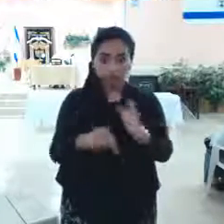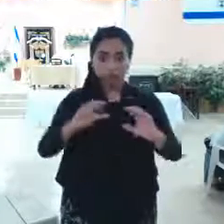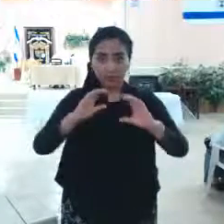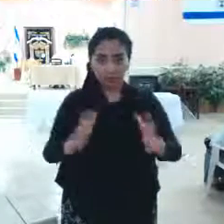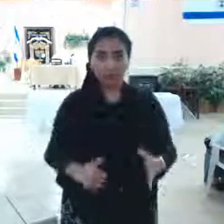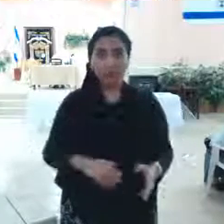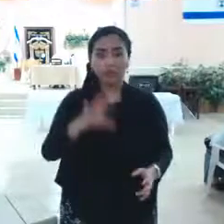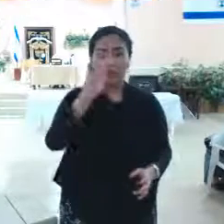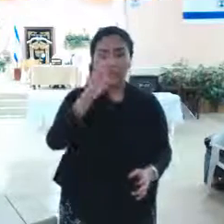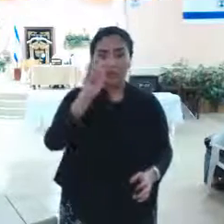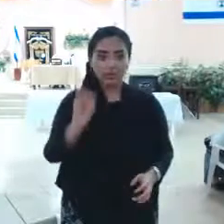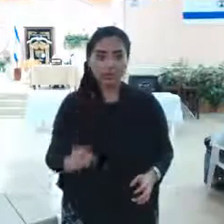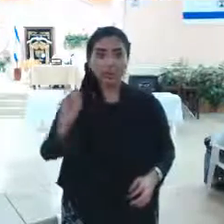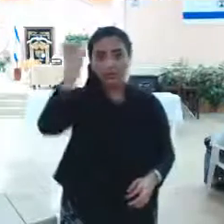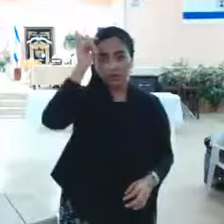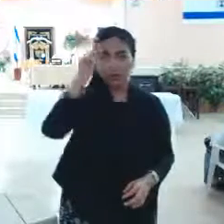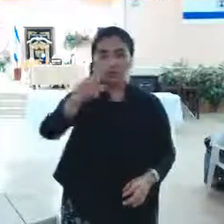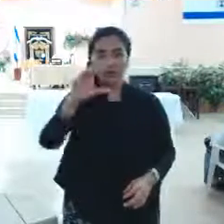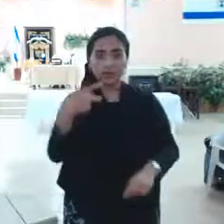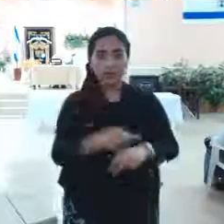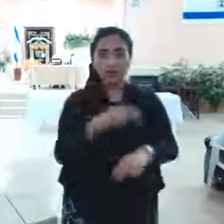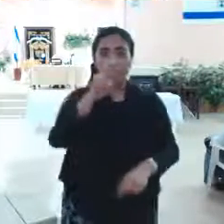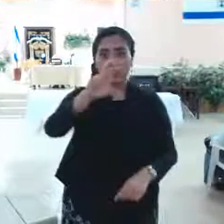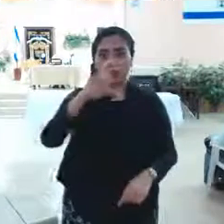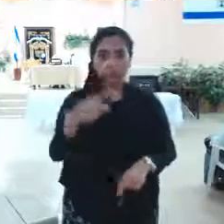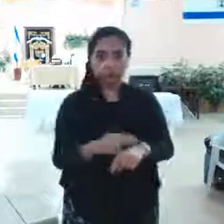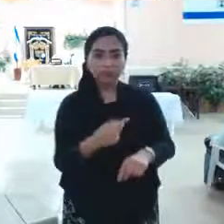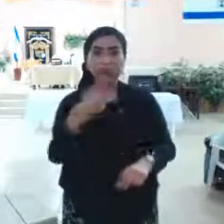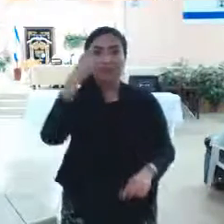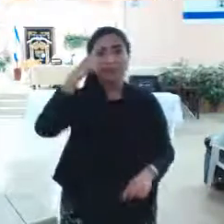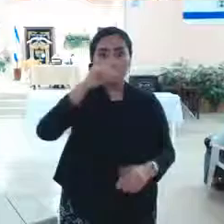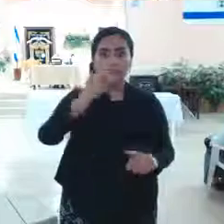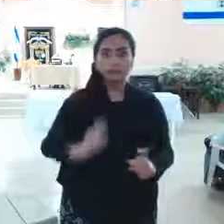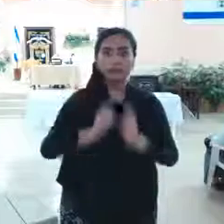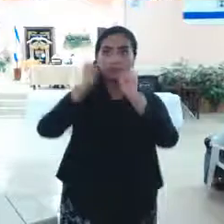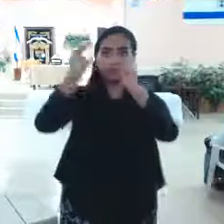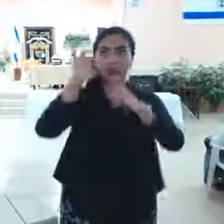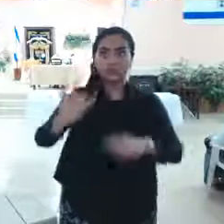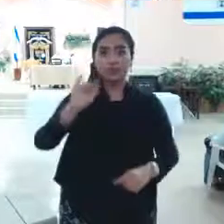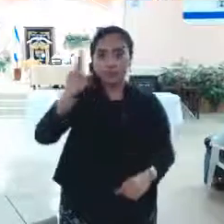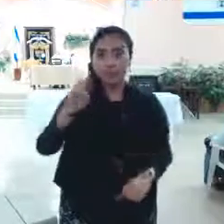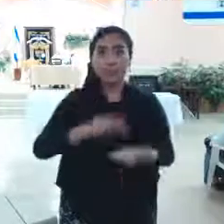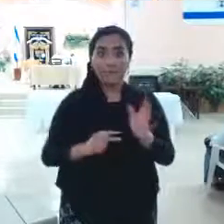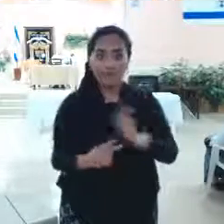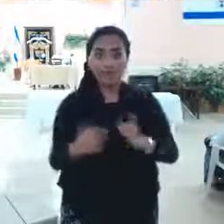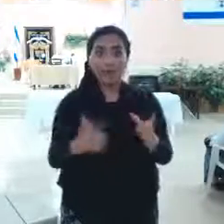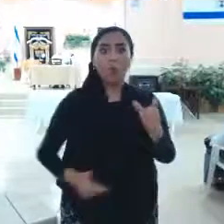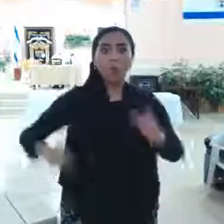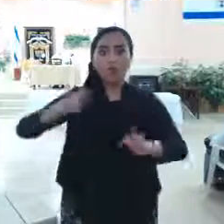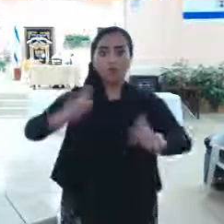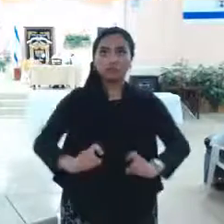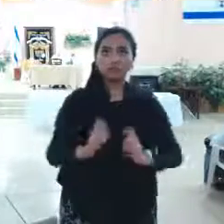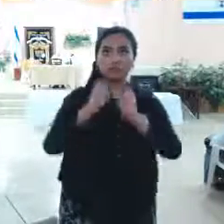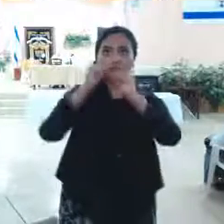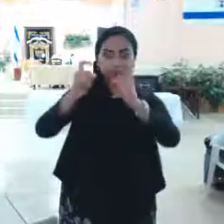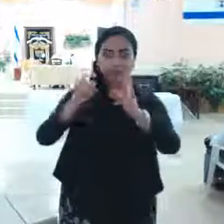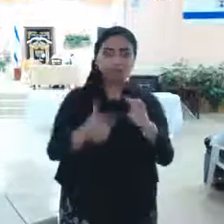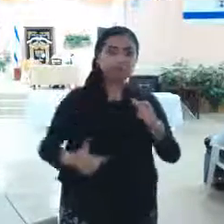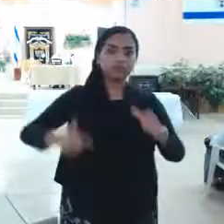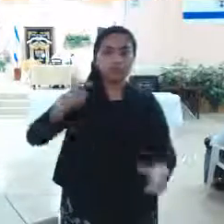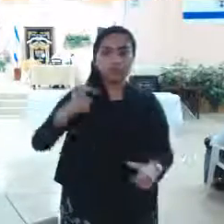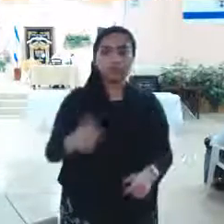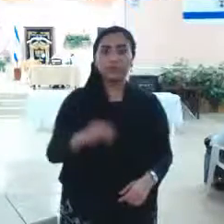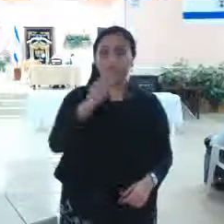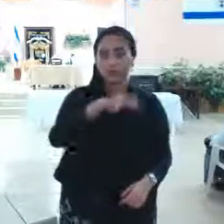congregación: 70 bueyes, 100 carneros y 200 corderos, todo para el holocausto de Yahweh. Es decir, una That gran means ofrenda, a por así big decirlo. offering, to